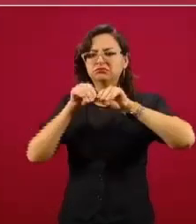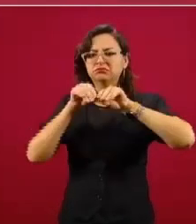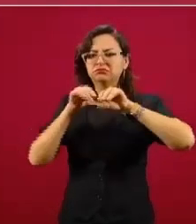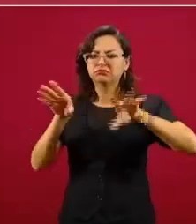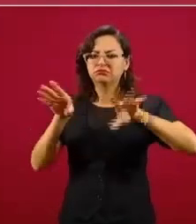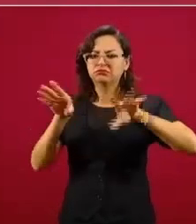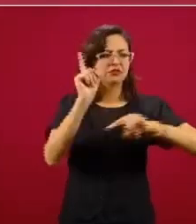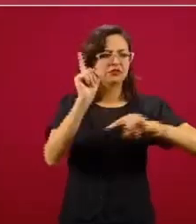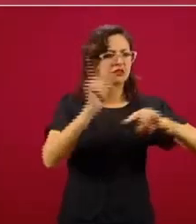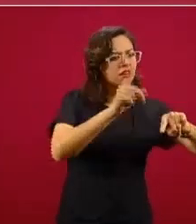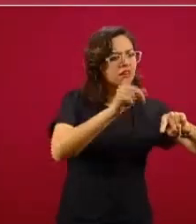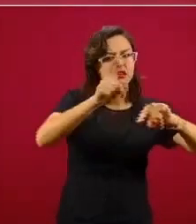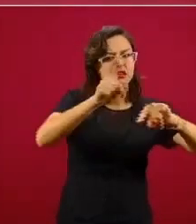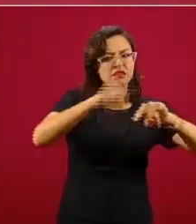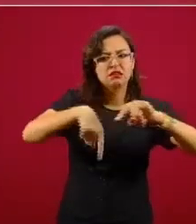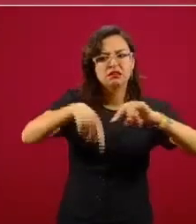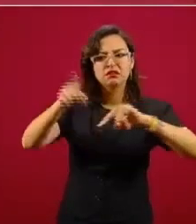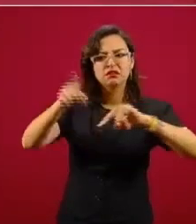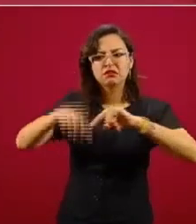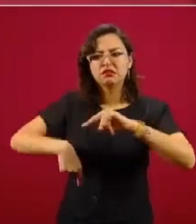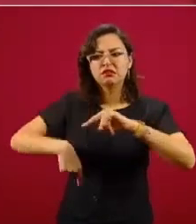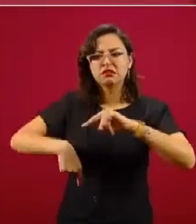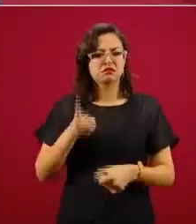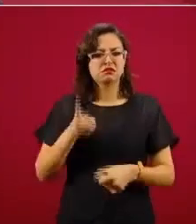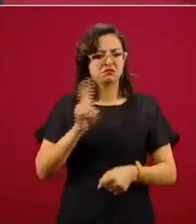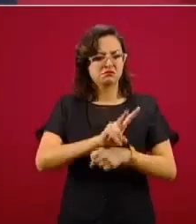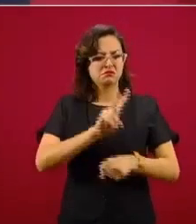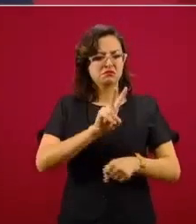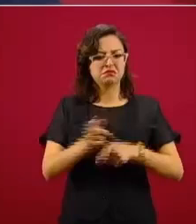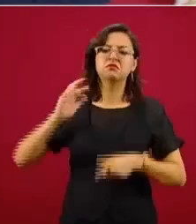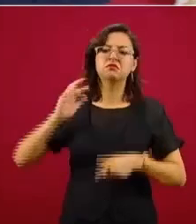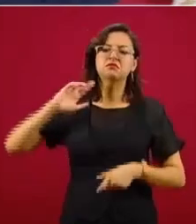noticias falsas. Que se controle para que no haya bots,